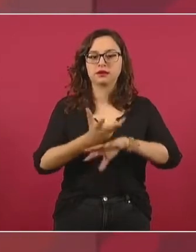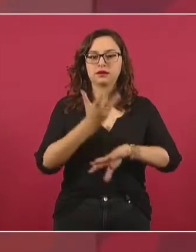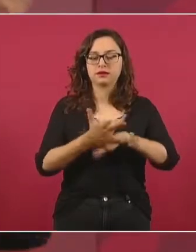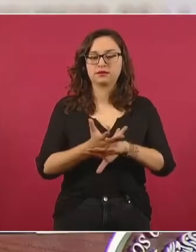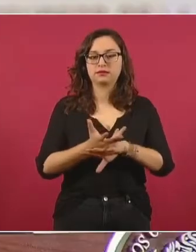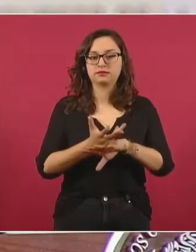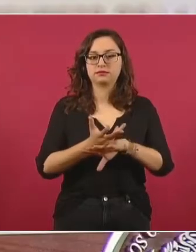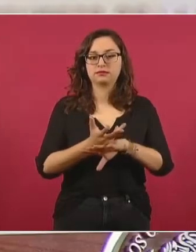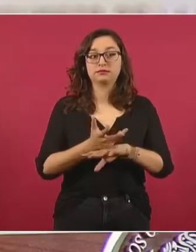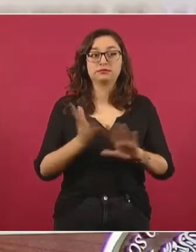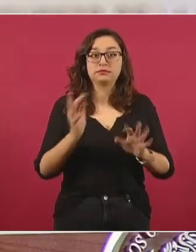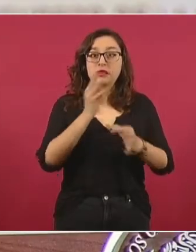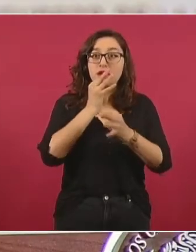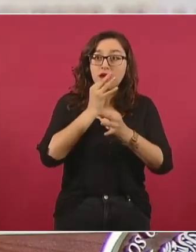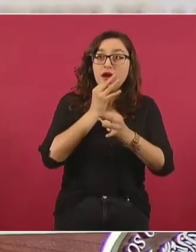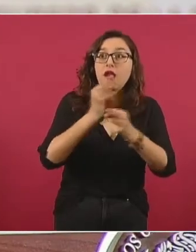ojalá y lo escuchen,